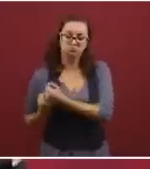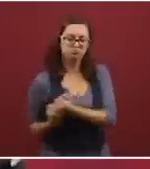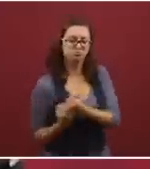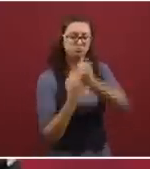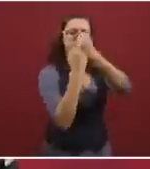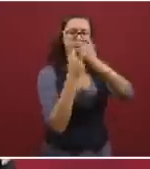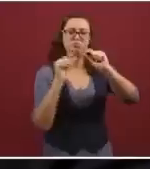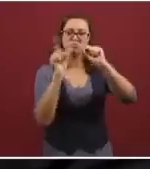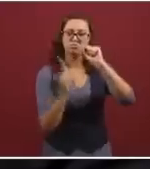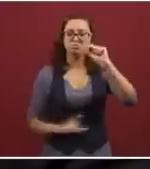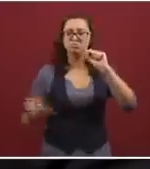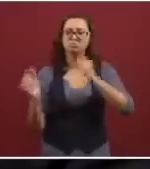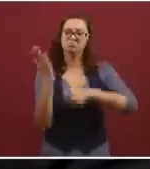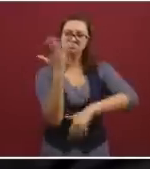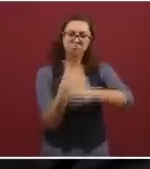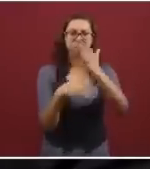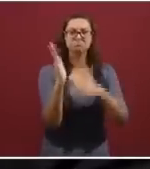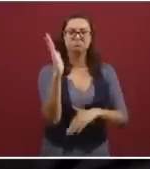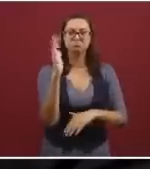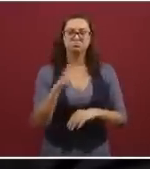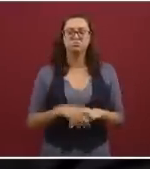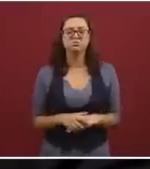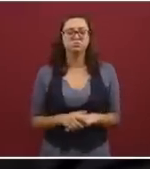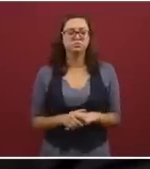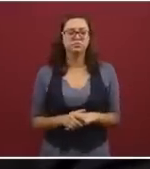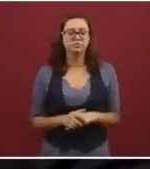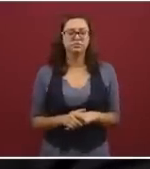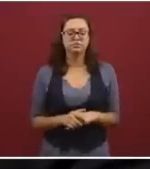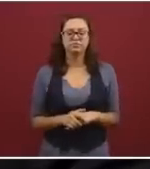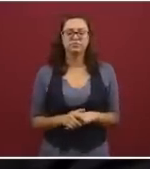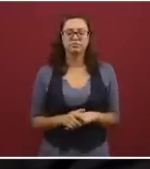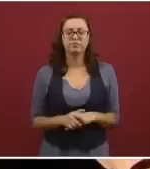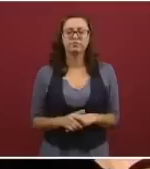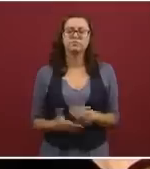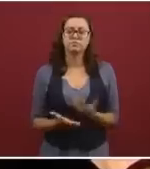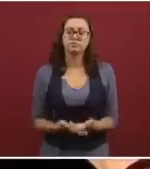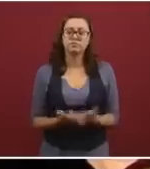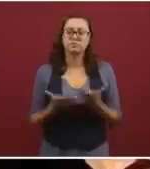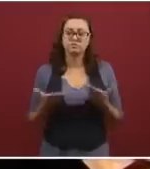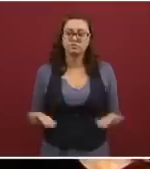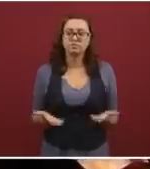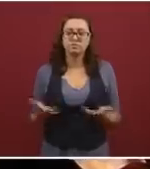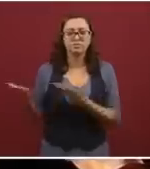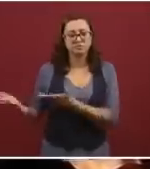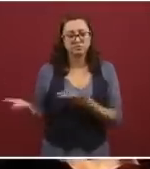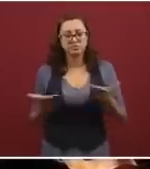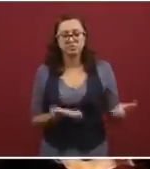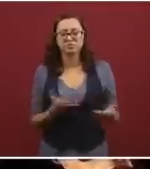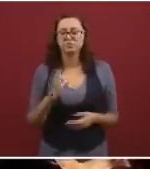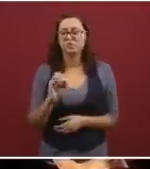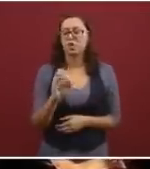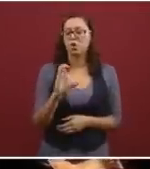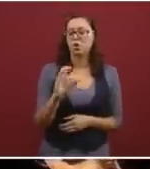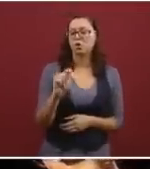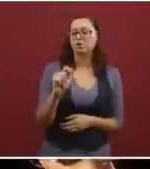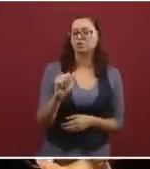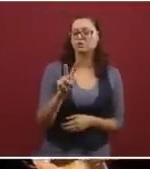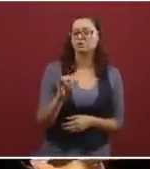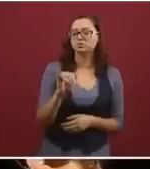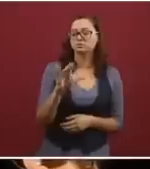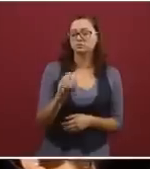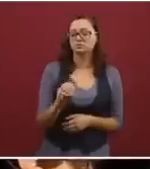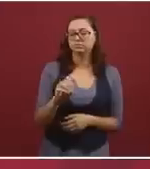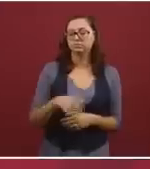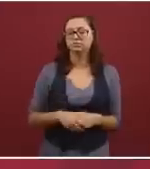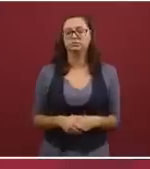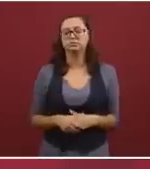desarrollo nacional. Entonces, vamos a dejarle la palabra a Octavio. Aprovechamos también